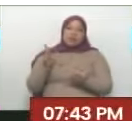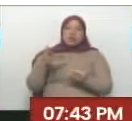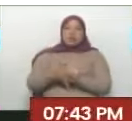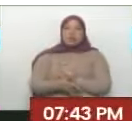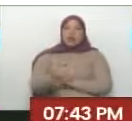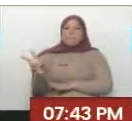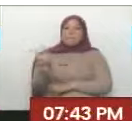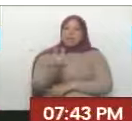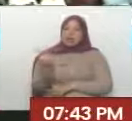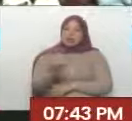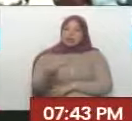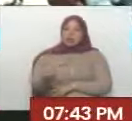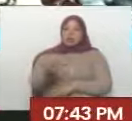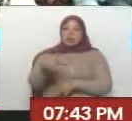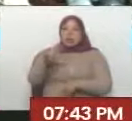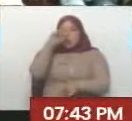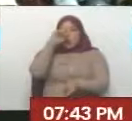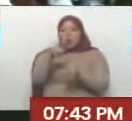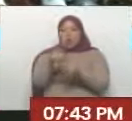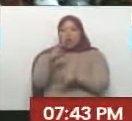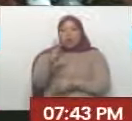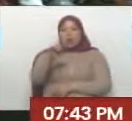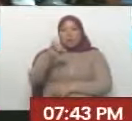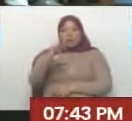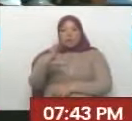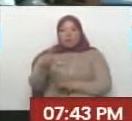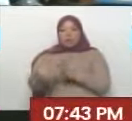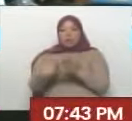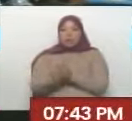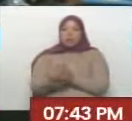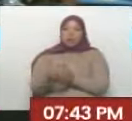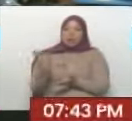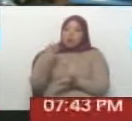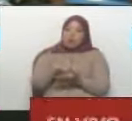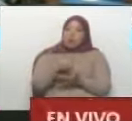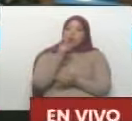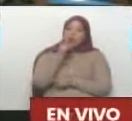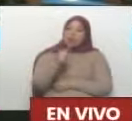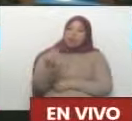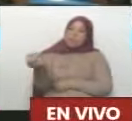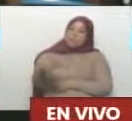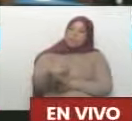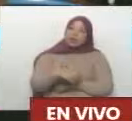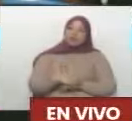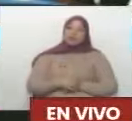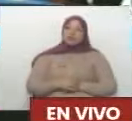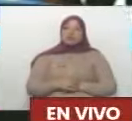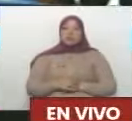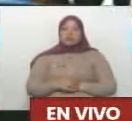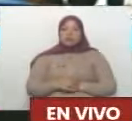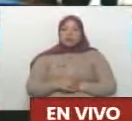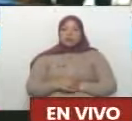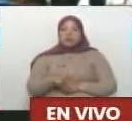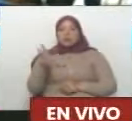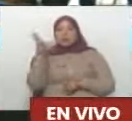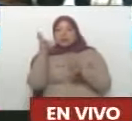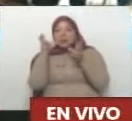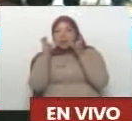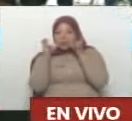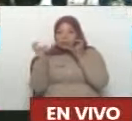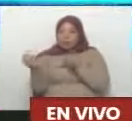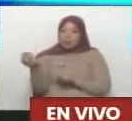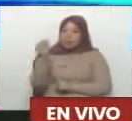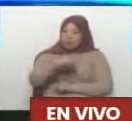Y Venezuela va a los BRICS pronto. Pero de más detalles, presidente. ¿Ah? Si no me escucho, de más